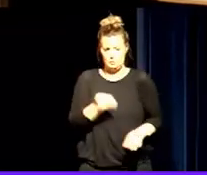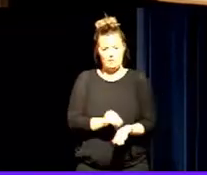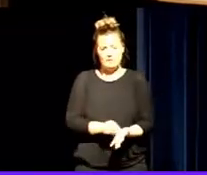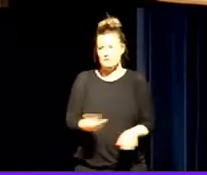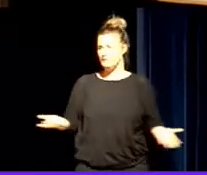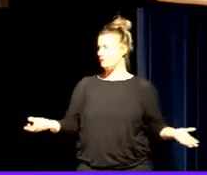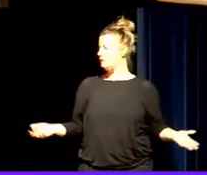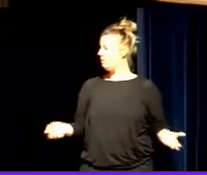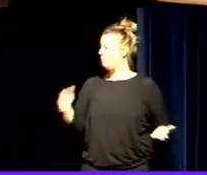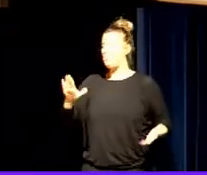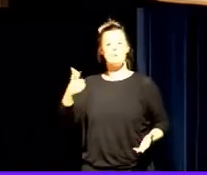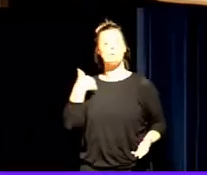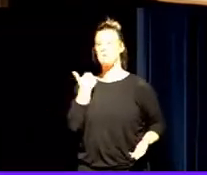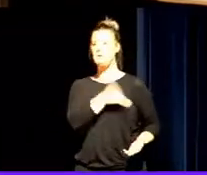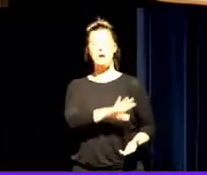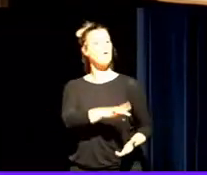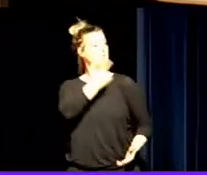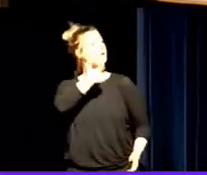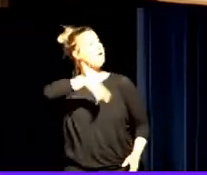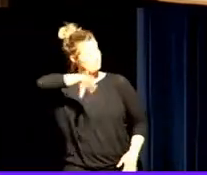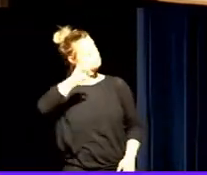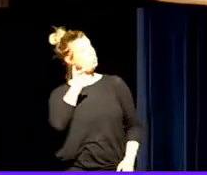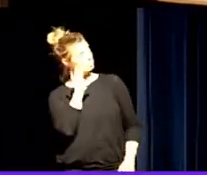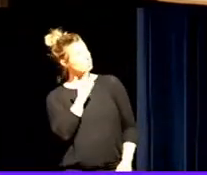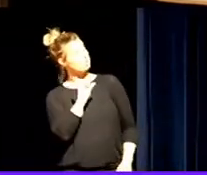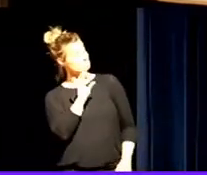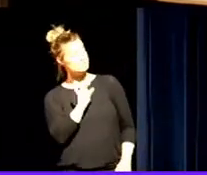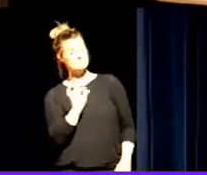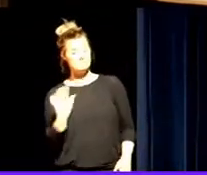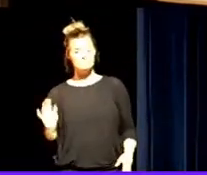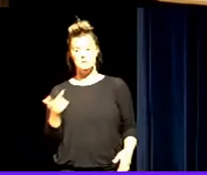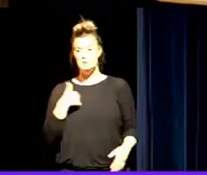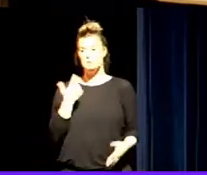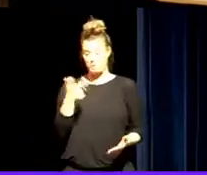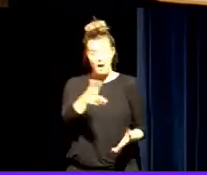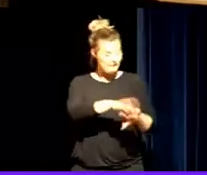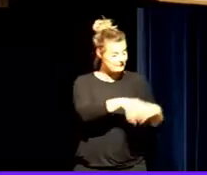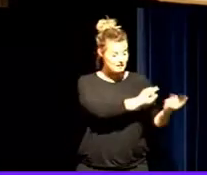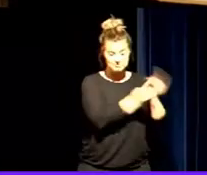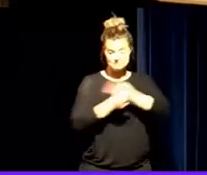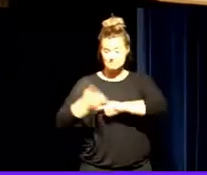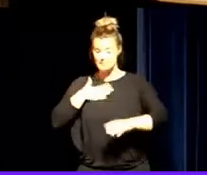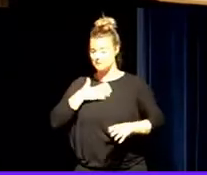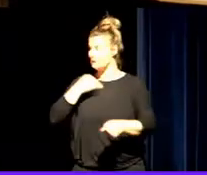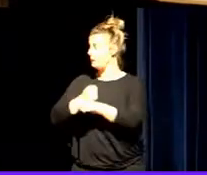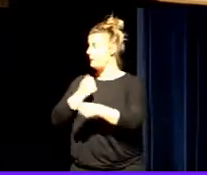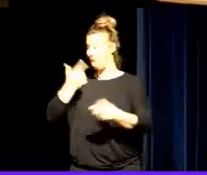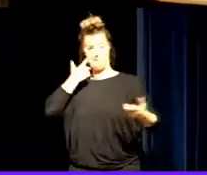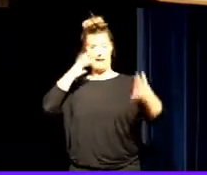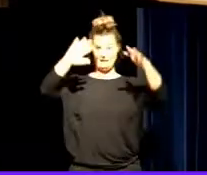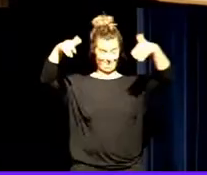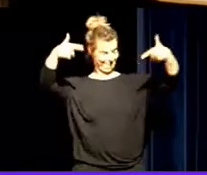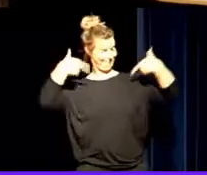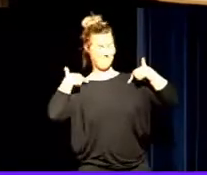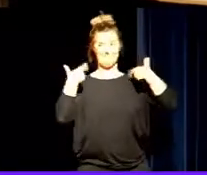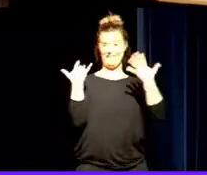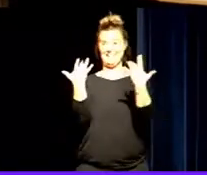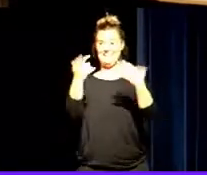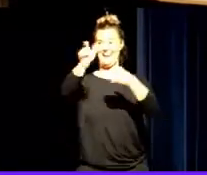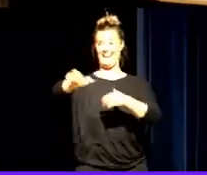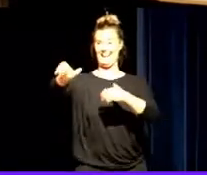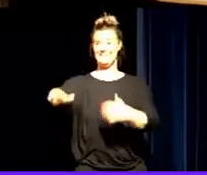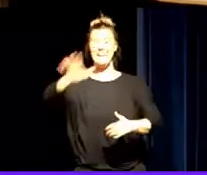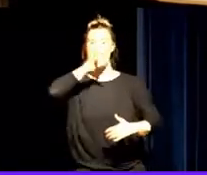Pero yo ya no me peleo con eso. Dije, sí, he hecho un oficio de eso. Mira, ahora mismo la cantidad de gente que me